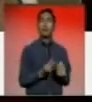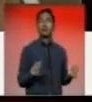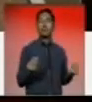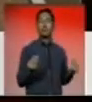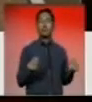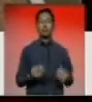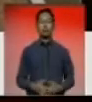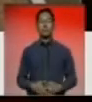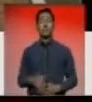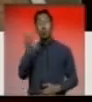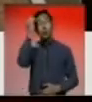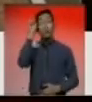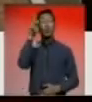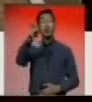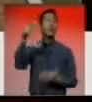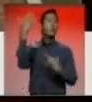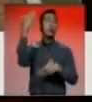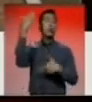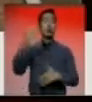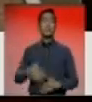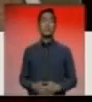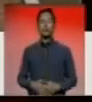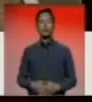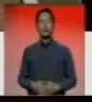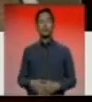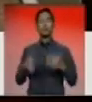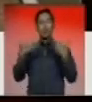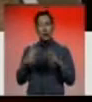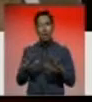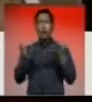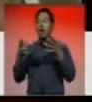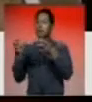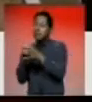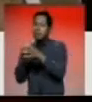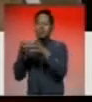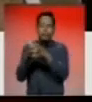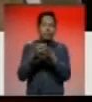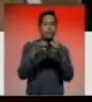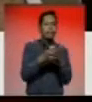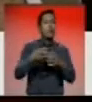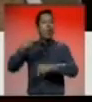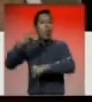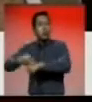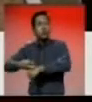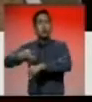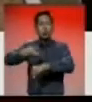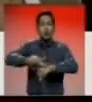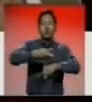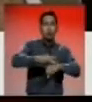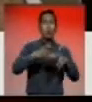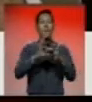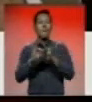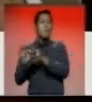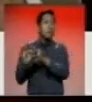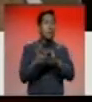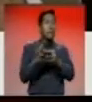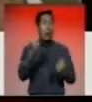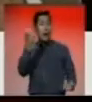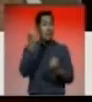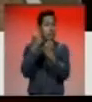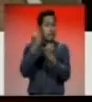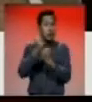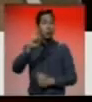comentario suyo en el ámbito político se van consolidando se van concretando algún tipo de alianzas de apoyos para la